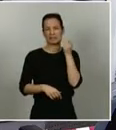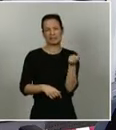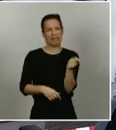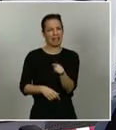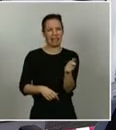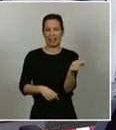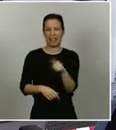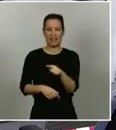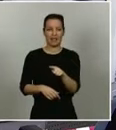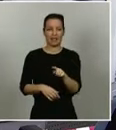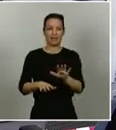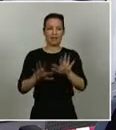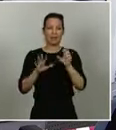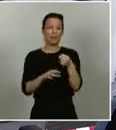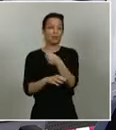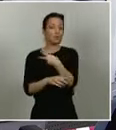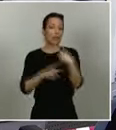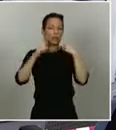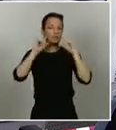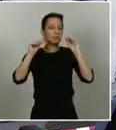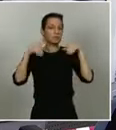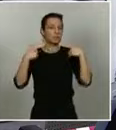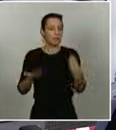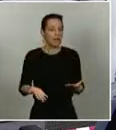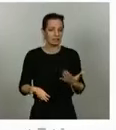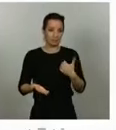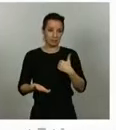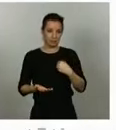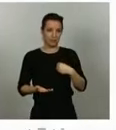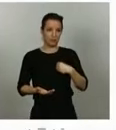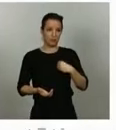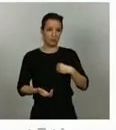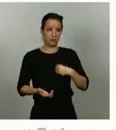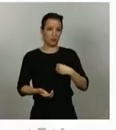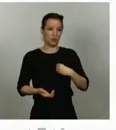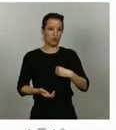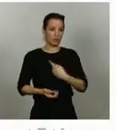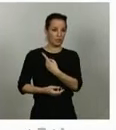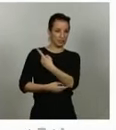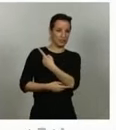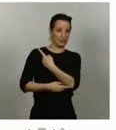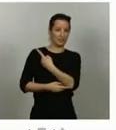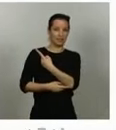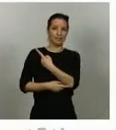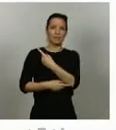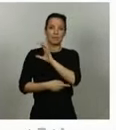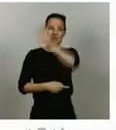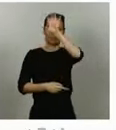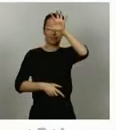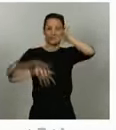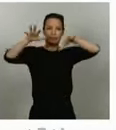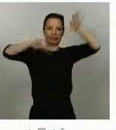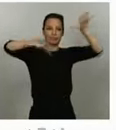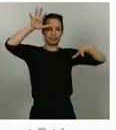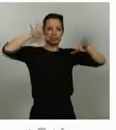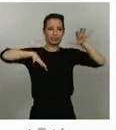el resultado más destacable tal vez lo tienen en pantalla y es la gran variabilidad geográfica. Encontramos que las zonas que